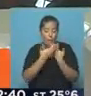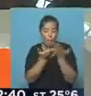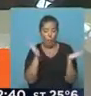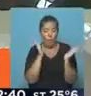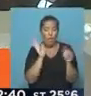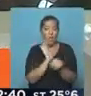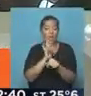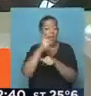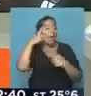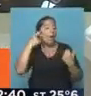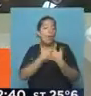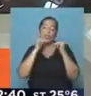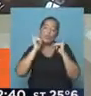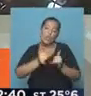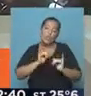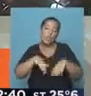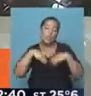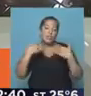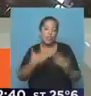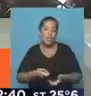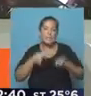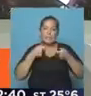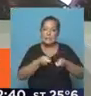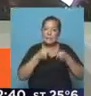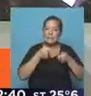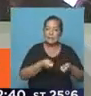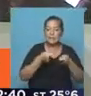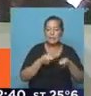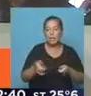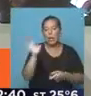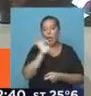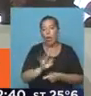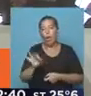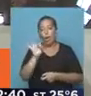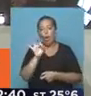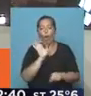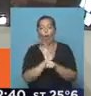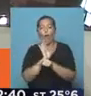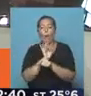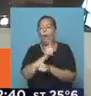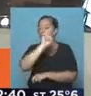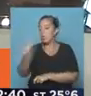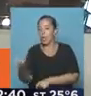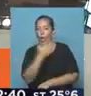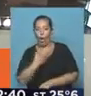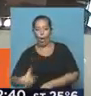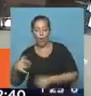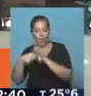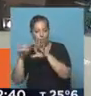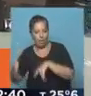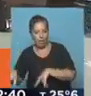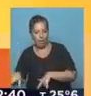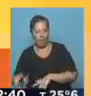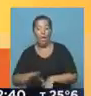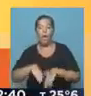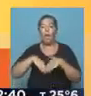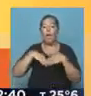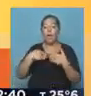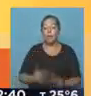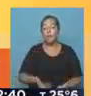algún tipo de acuerdo o negociación con lo cual tenían presión o una una posición casi dominante sobre los gobiernos democráticos si finalmente